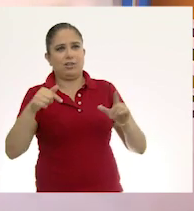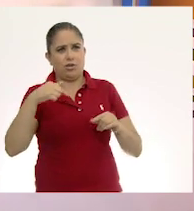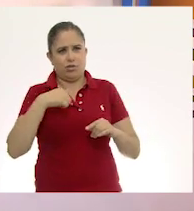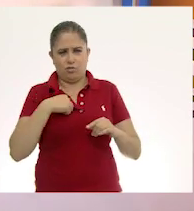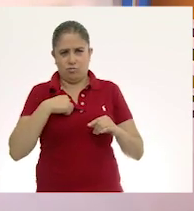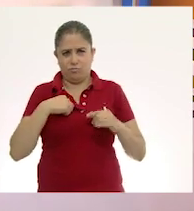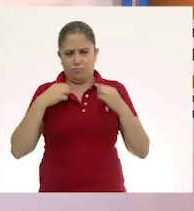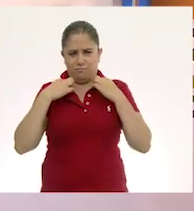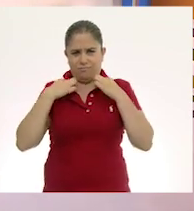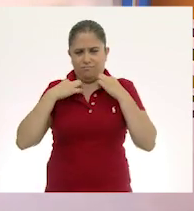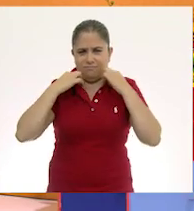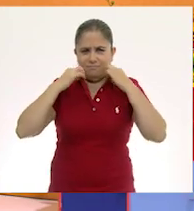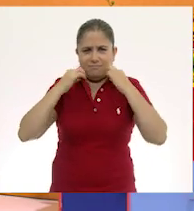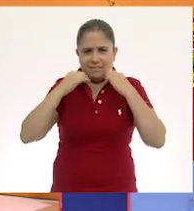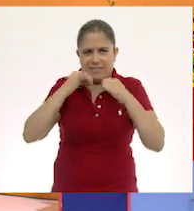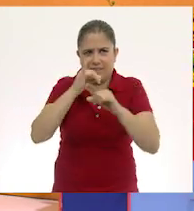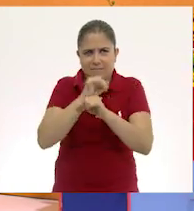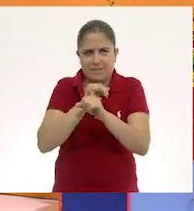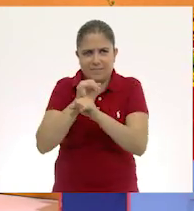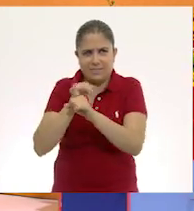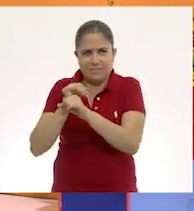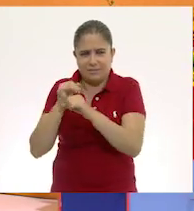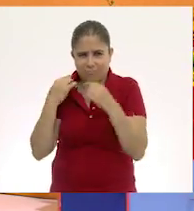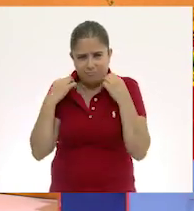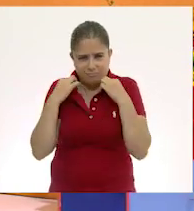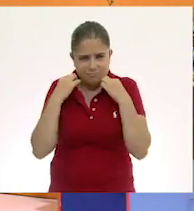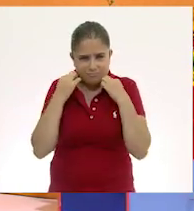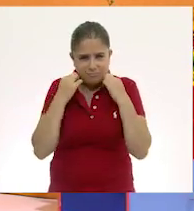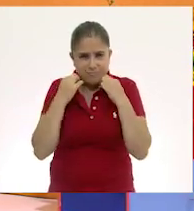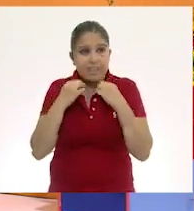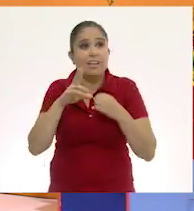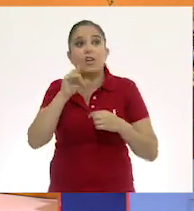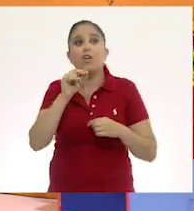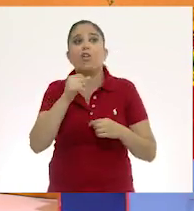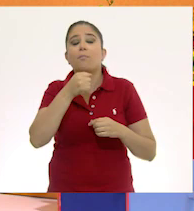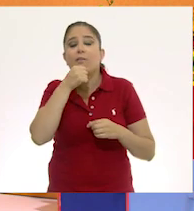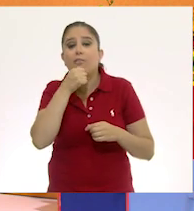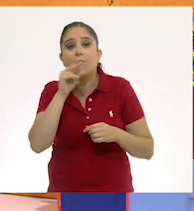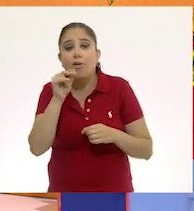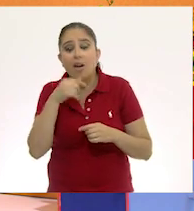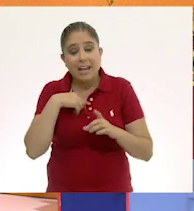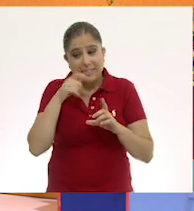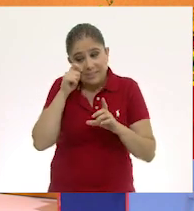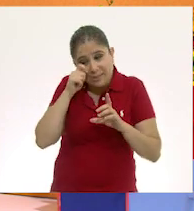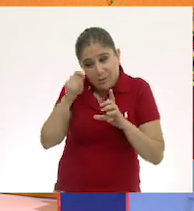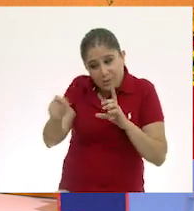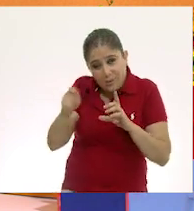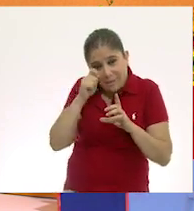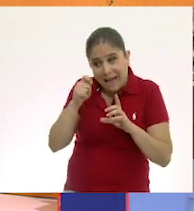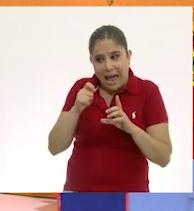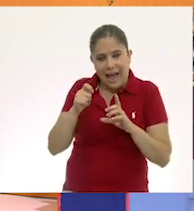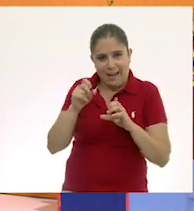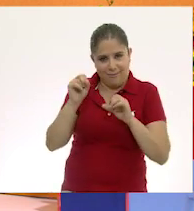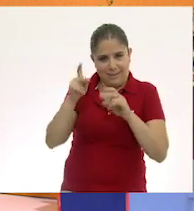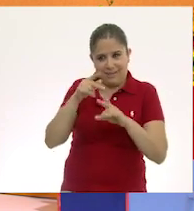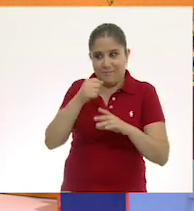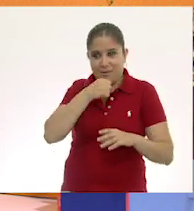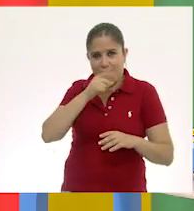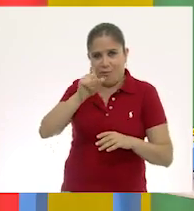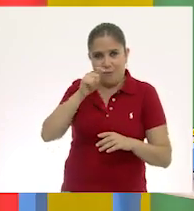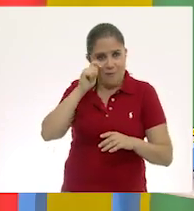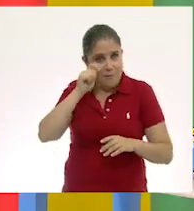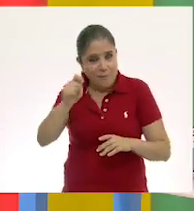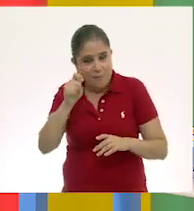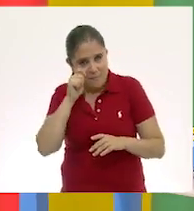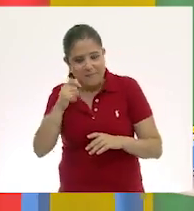todo un Perfecto. Investigador. Me encanta tu micrófono, Pero, tipo brocha. No es un micrófono. Ah, no es un... Es una lupa. Ah, ok. Bueno, la lupa